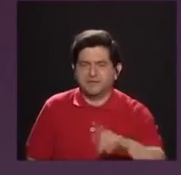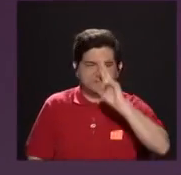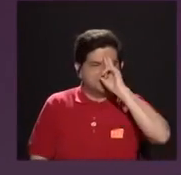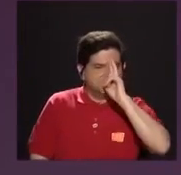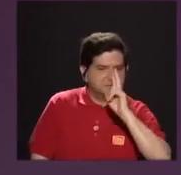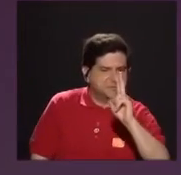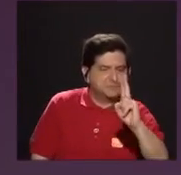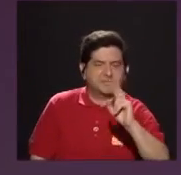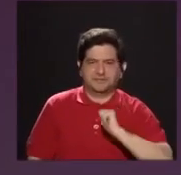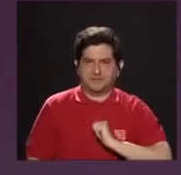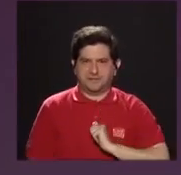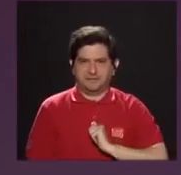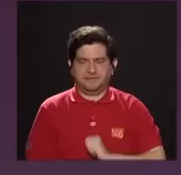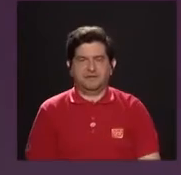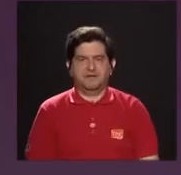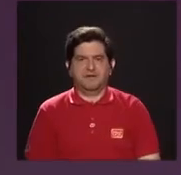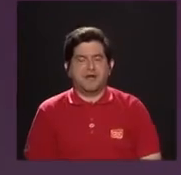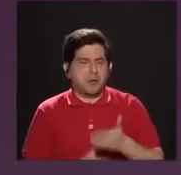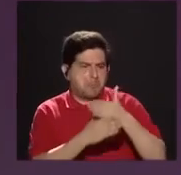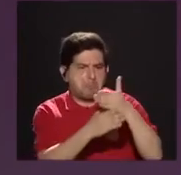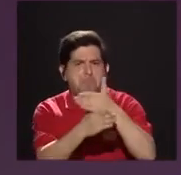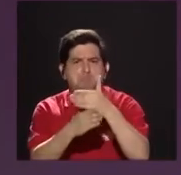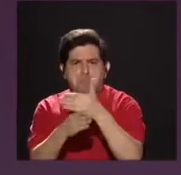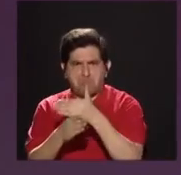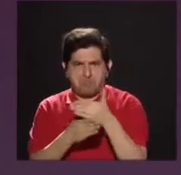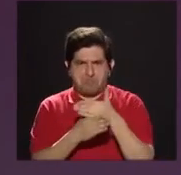respeto, el compartir